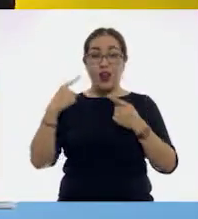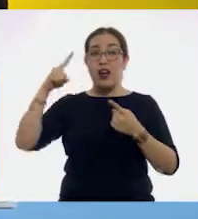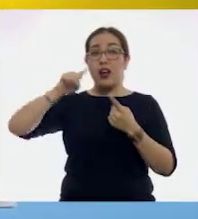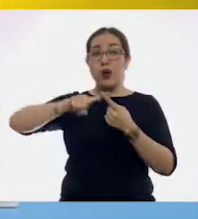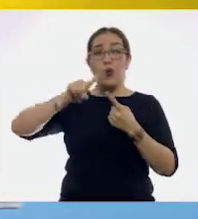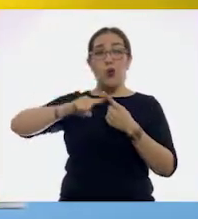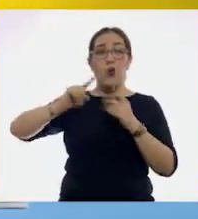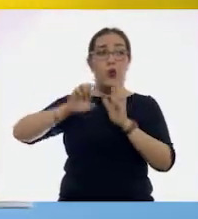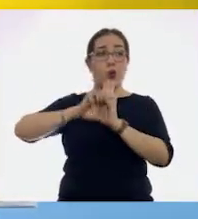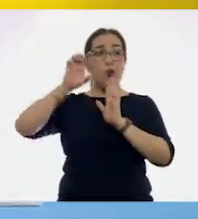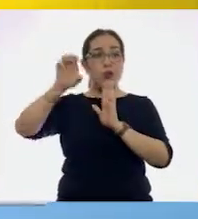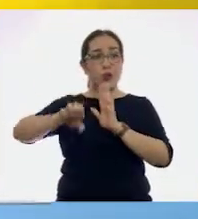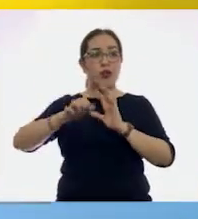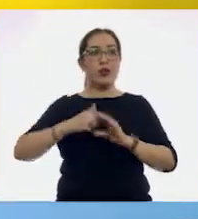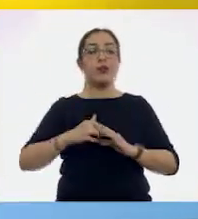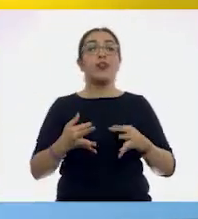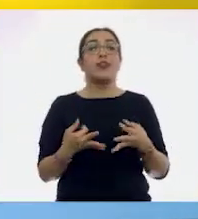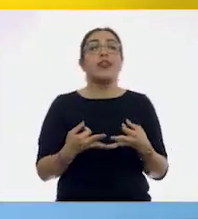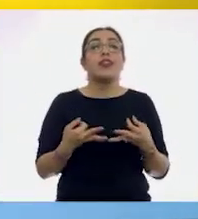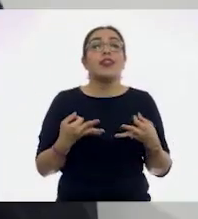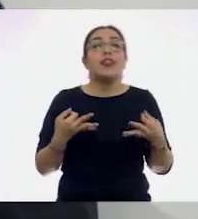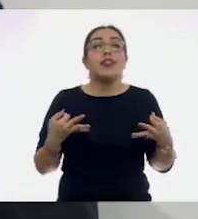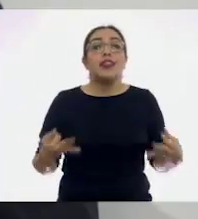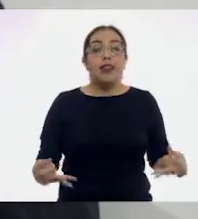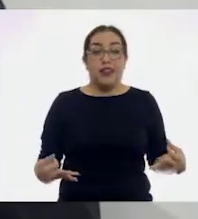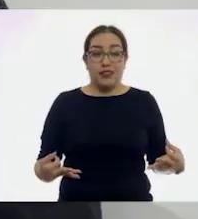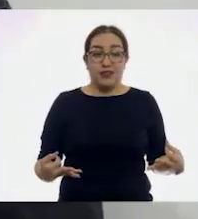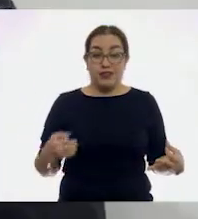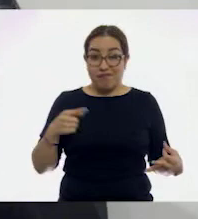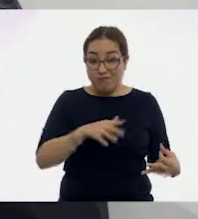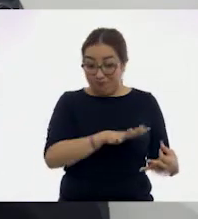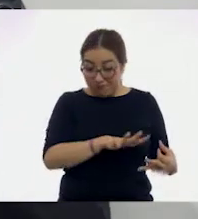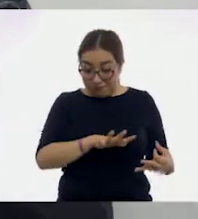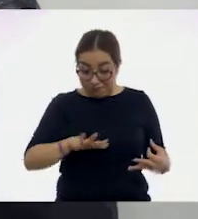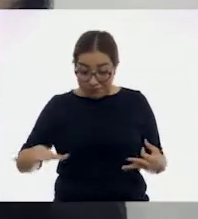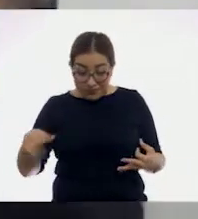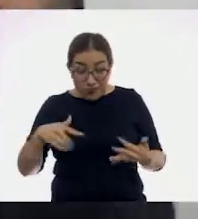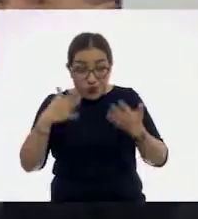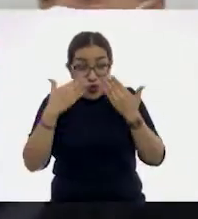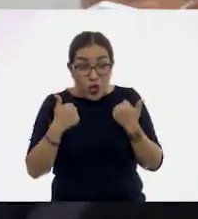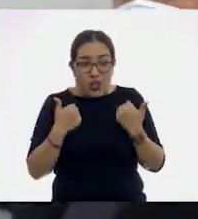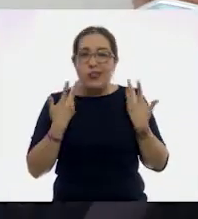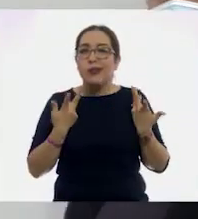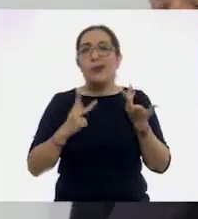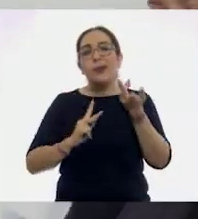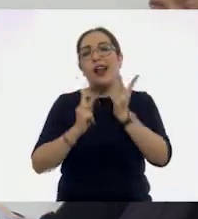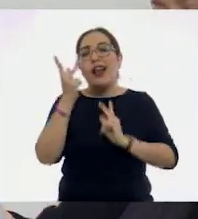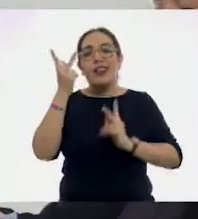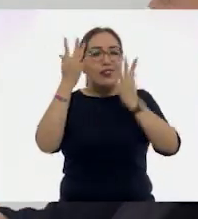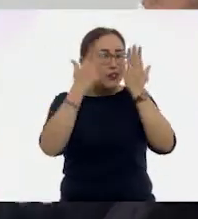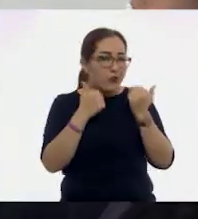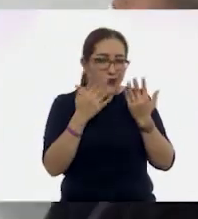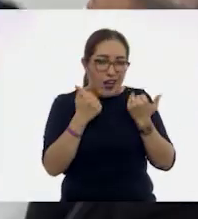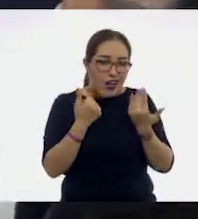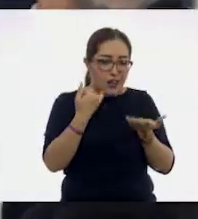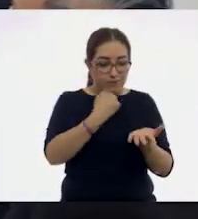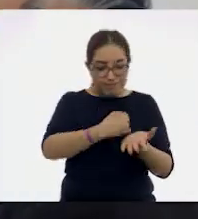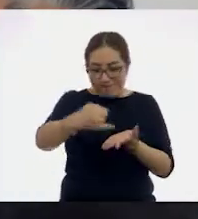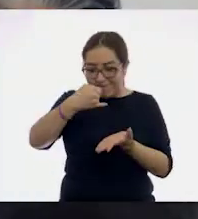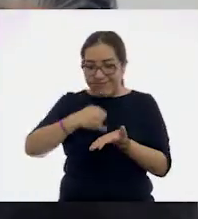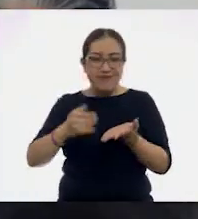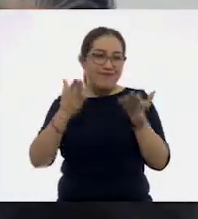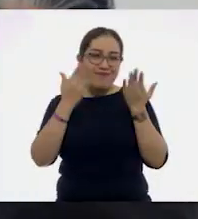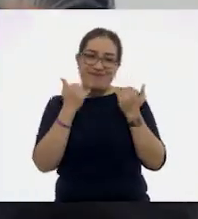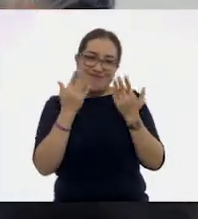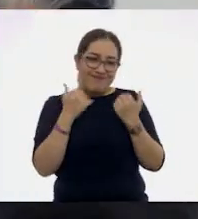todo el ecosistema, es el suelo. Sin los suelos no puede haber plantas, no puede haber nutrientes, no podemos tener